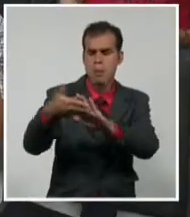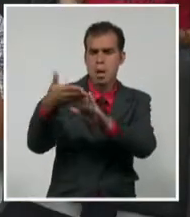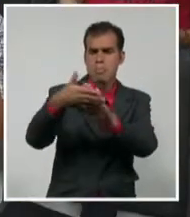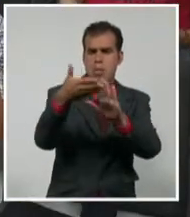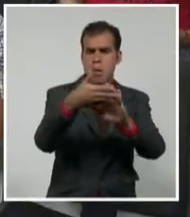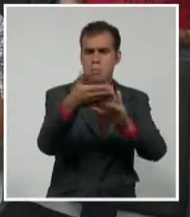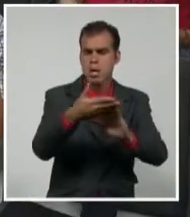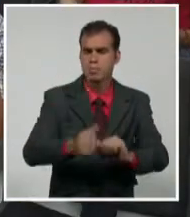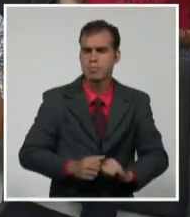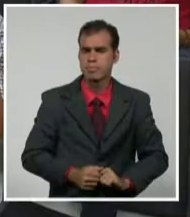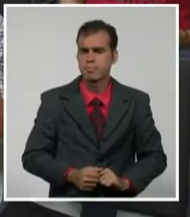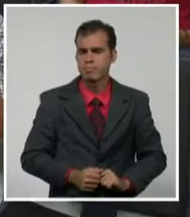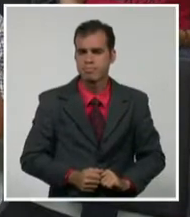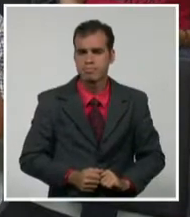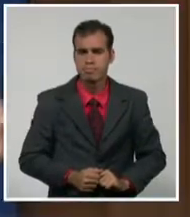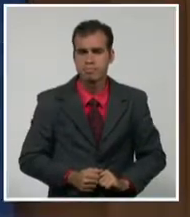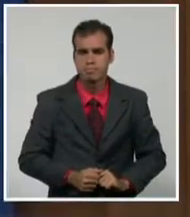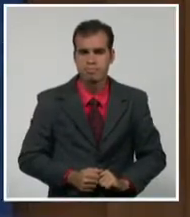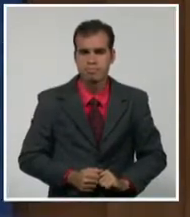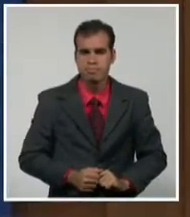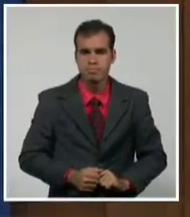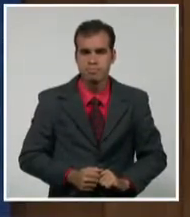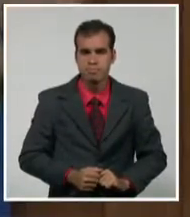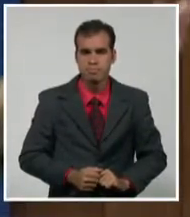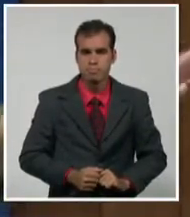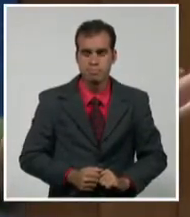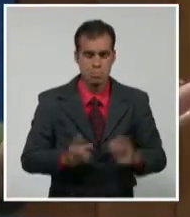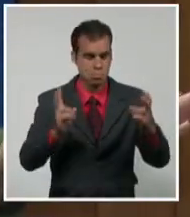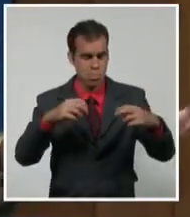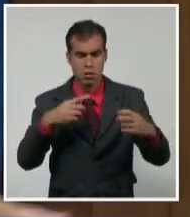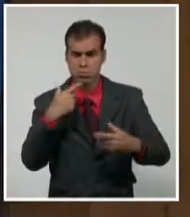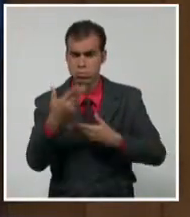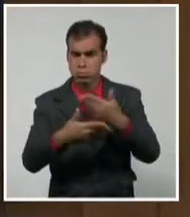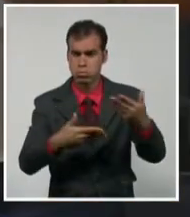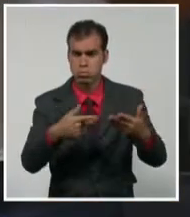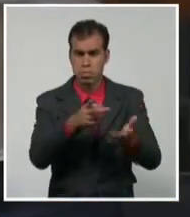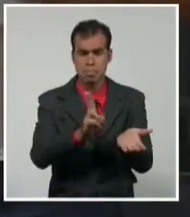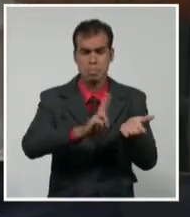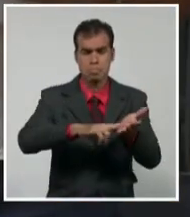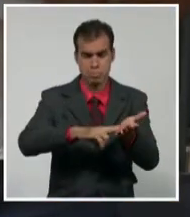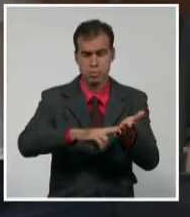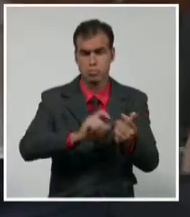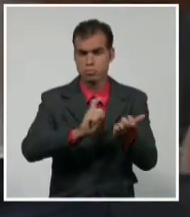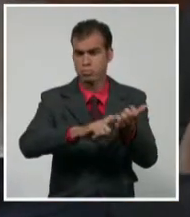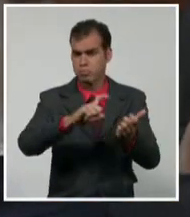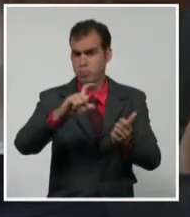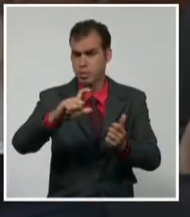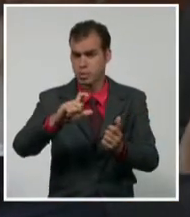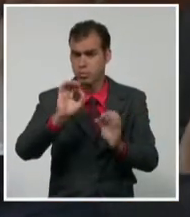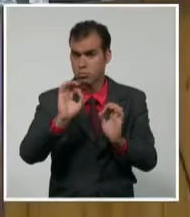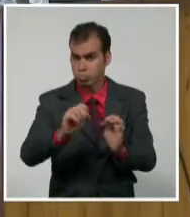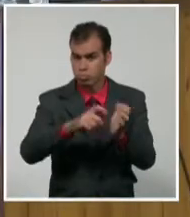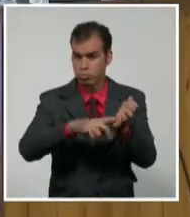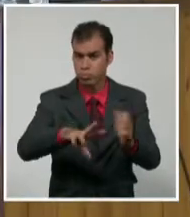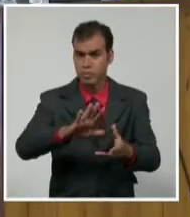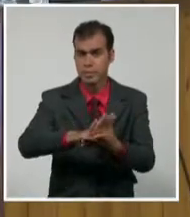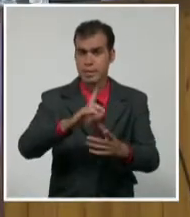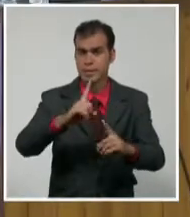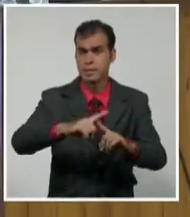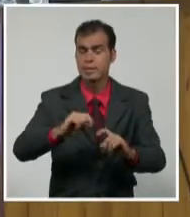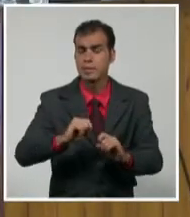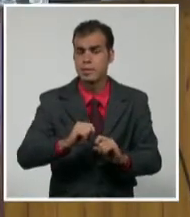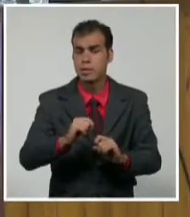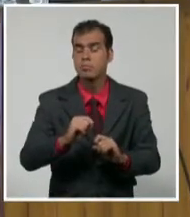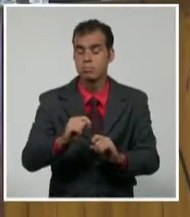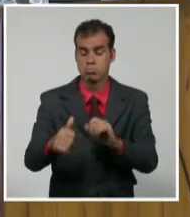durante un intercambio con sus el imor fa gonzález miembro del bureau del comité provincial del partido el vicepresidente del consejo de defensa